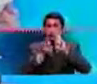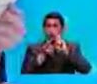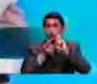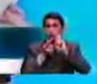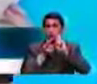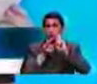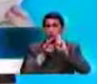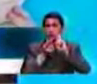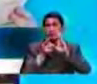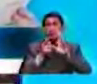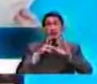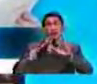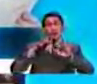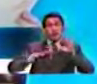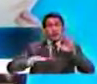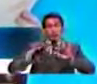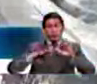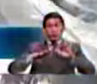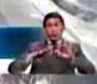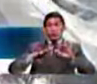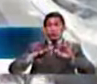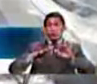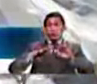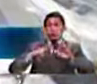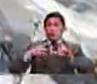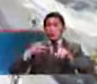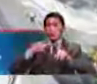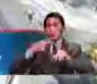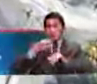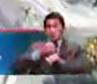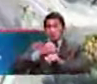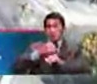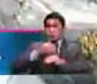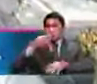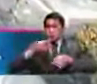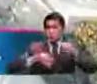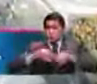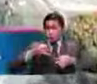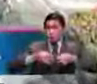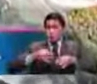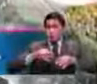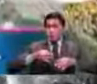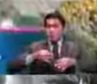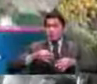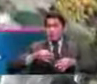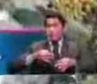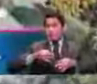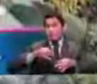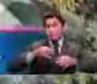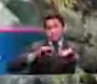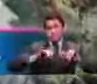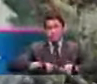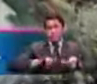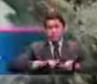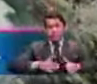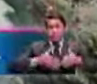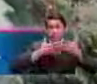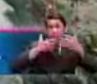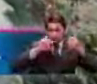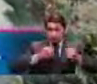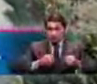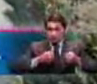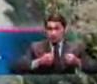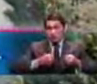la posibilidad de que los vocales del Consejo de la Judicatura que se encuentren cumpliendo prisión preventiva o en